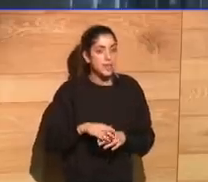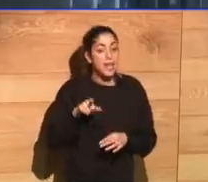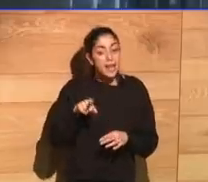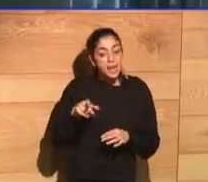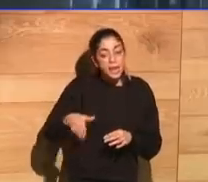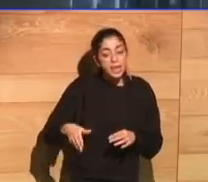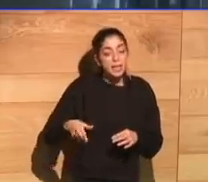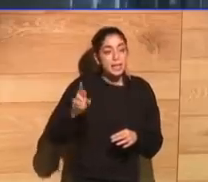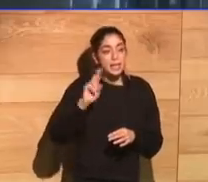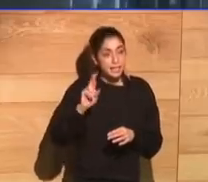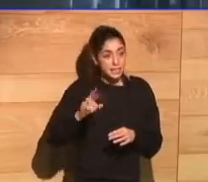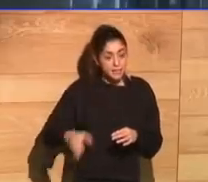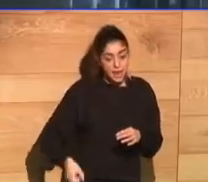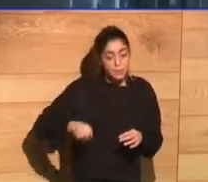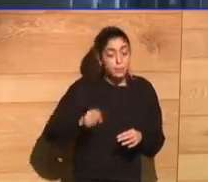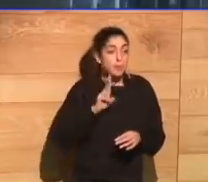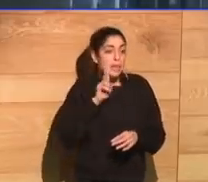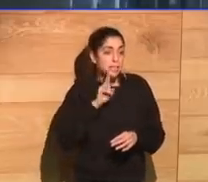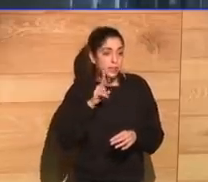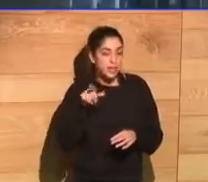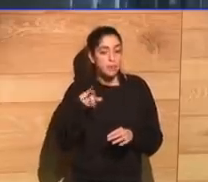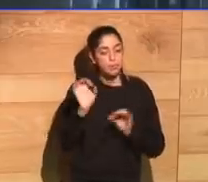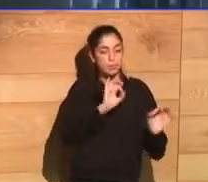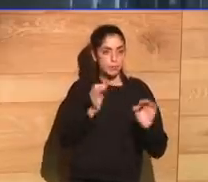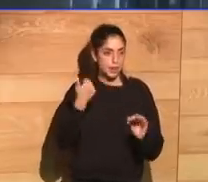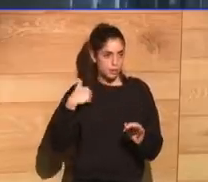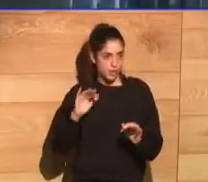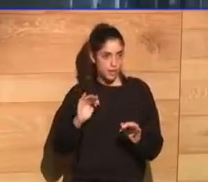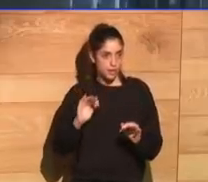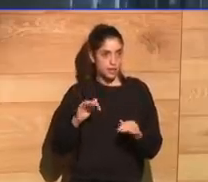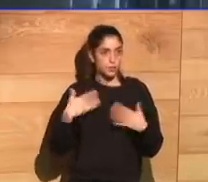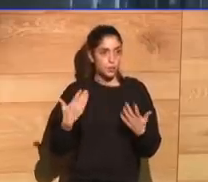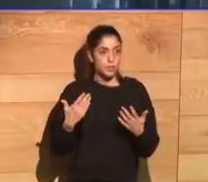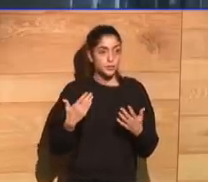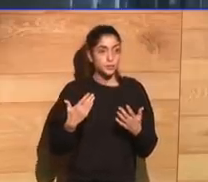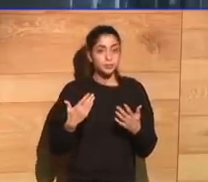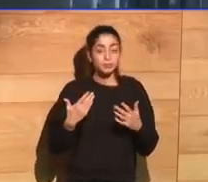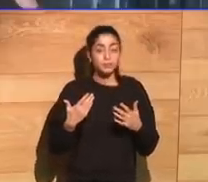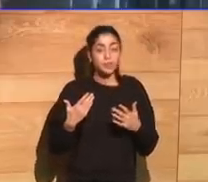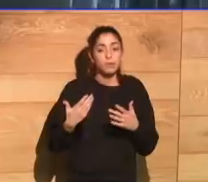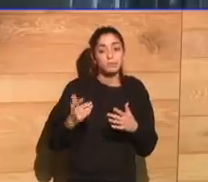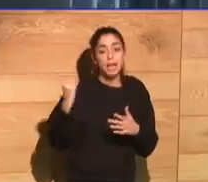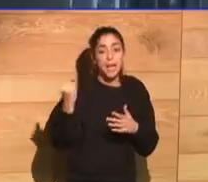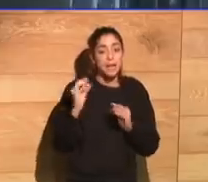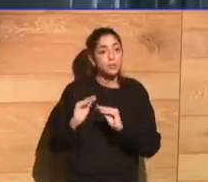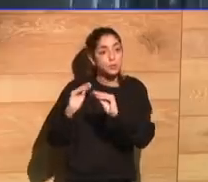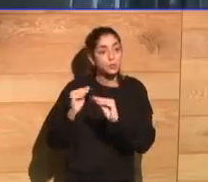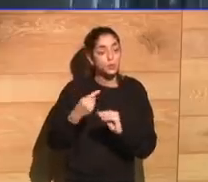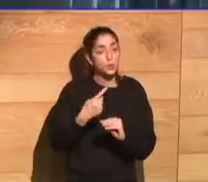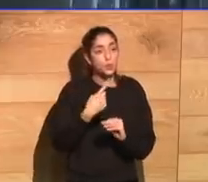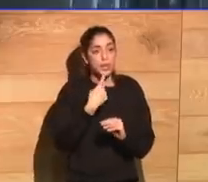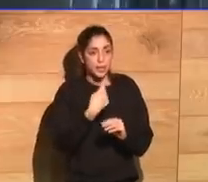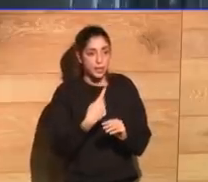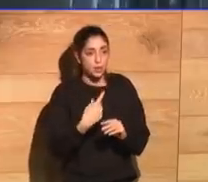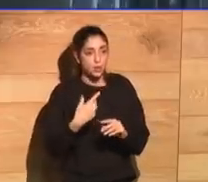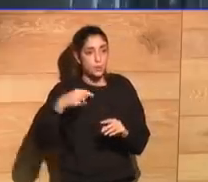Richard Donner, pero no sucedió. Porque Claro. Eso es lo que le había dicho su agente. Y cuando se fueron a su casa, y entonces Marlon Brando empezó